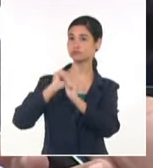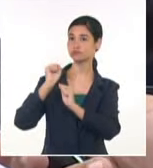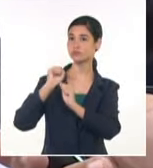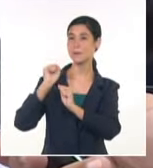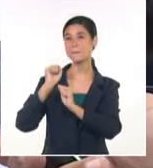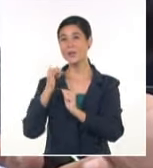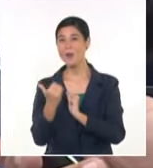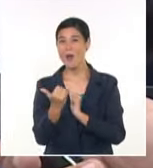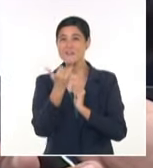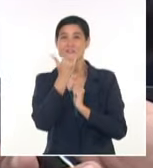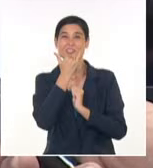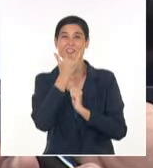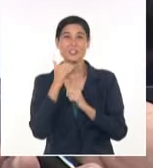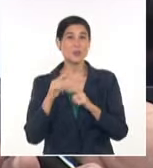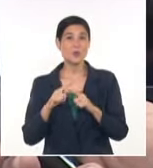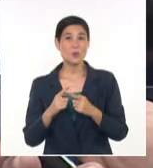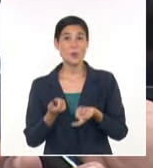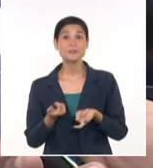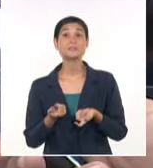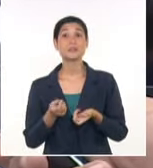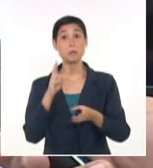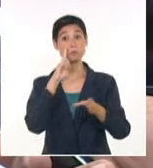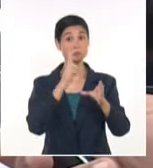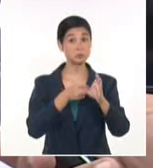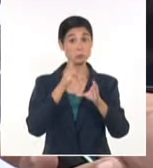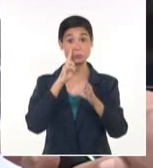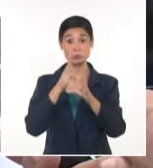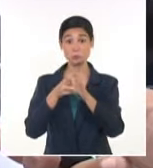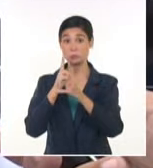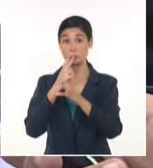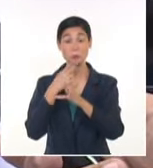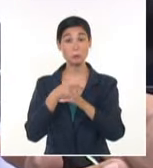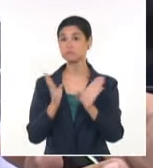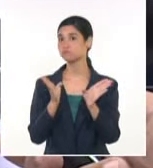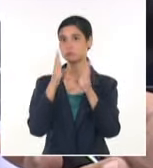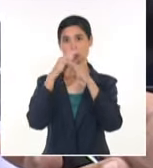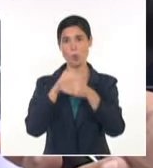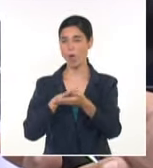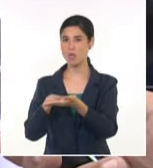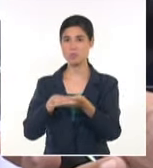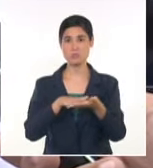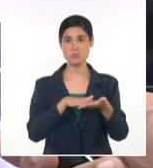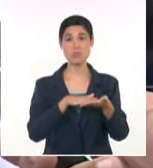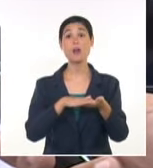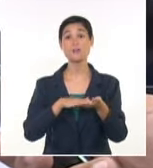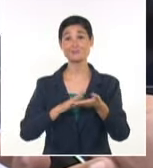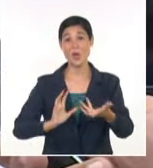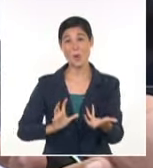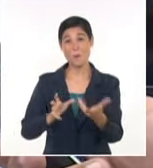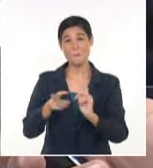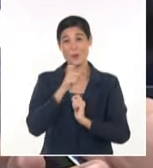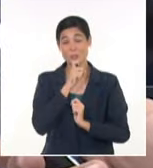el tema este de la disponibilidad de diésel en la generación distribuida, que baja la posibilidad de entregar energía por esta generación que está